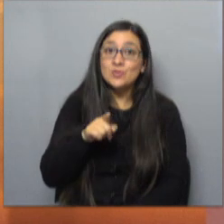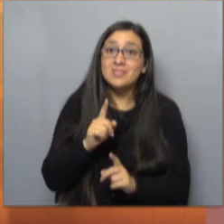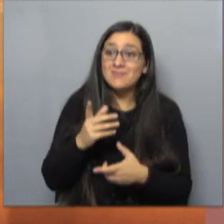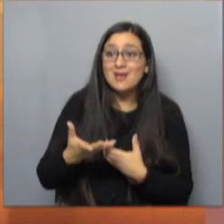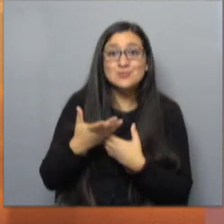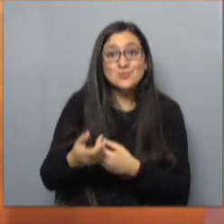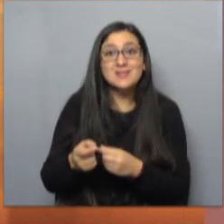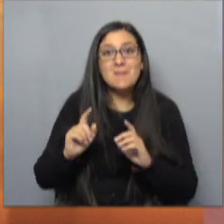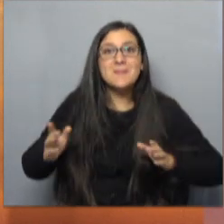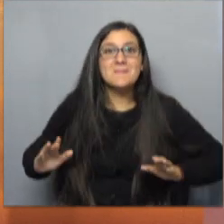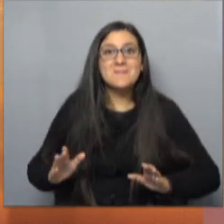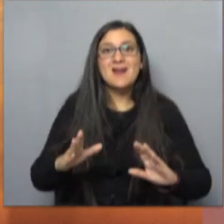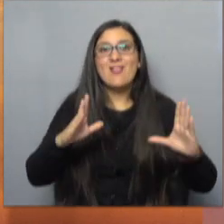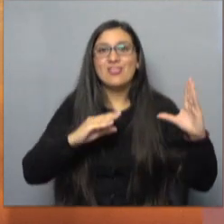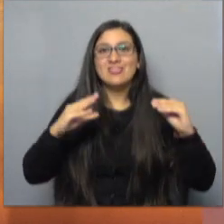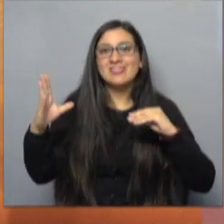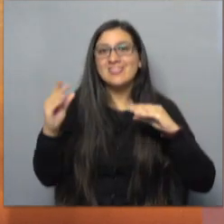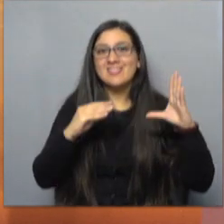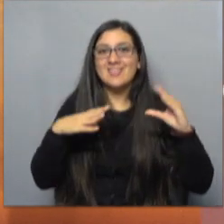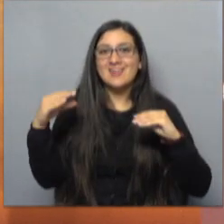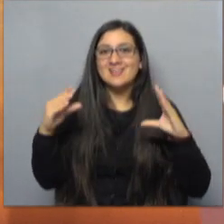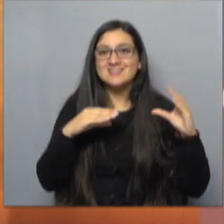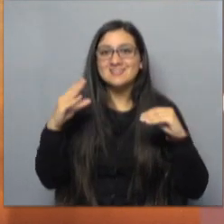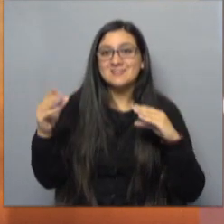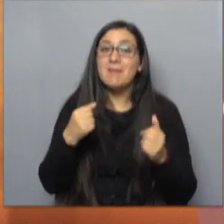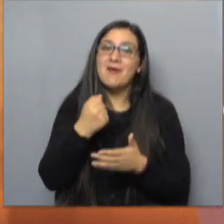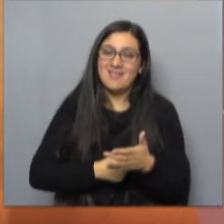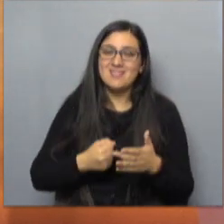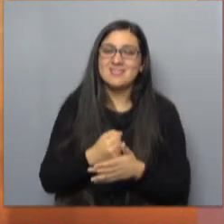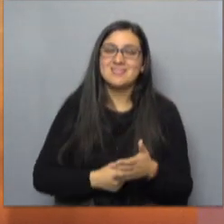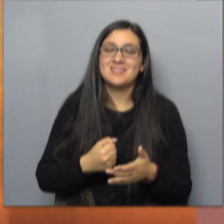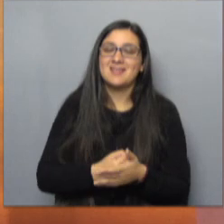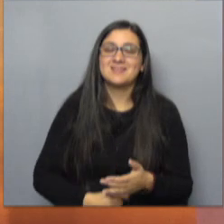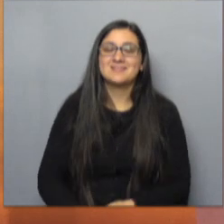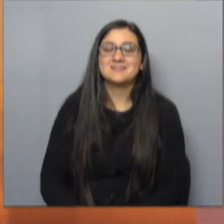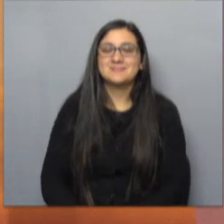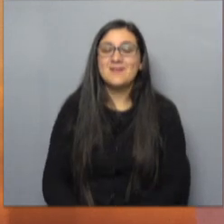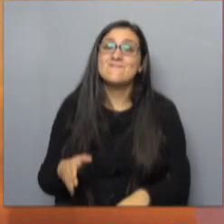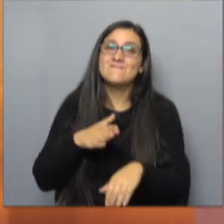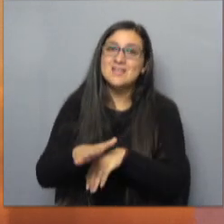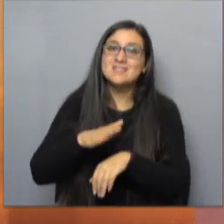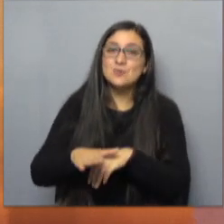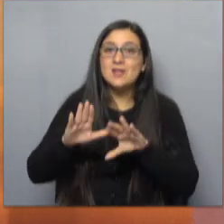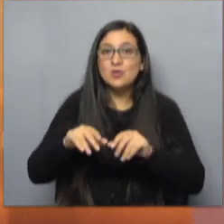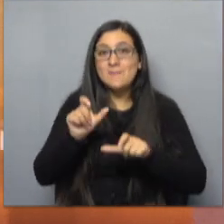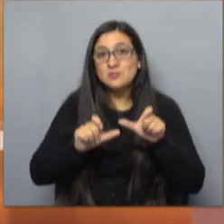de los títeres. Usted que es bueno, juegan todas las canchas, Luca Veloz. Intentaremos. Sí, claro que sí, claro que sí. Bueno, felicitaciones